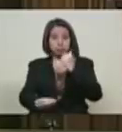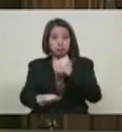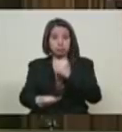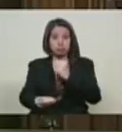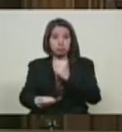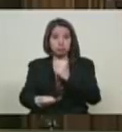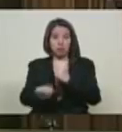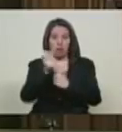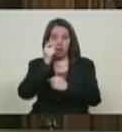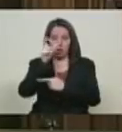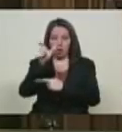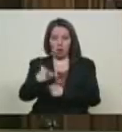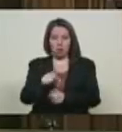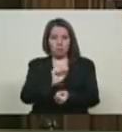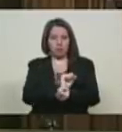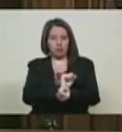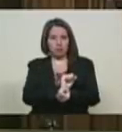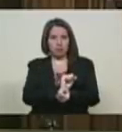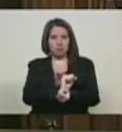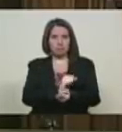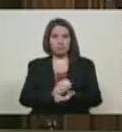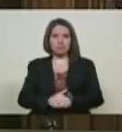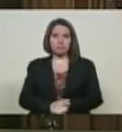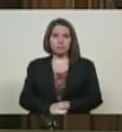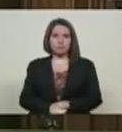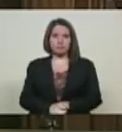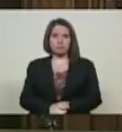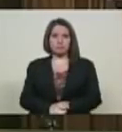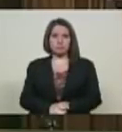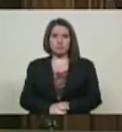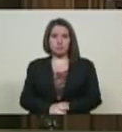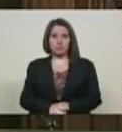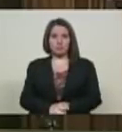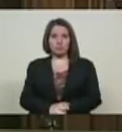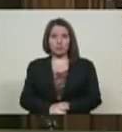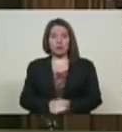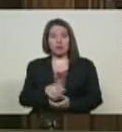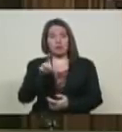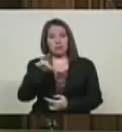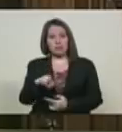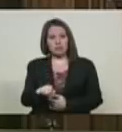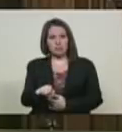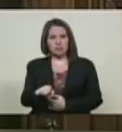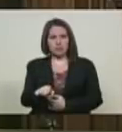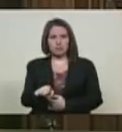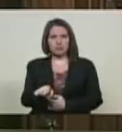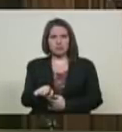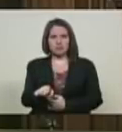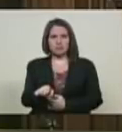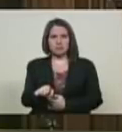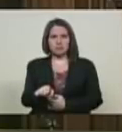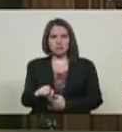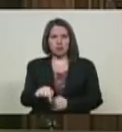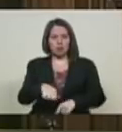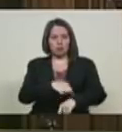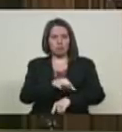de este alias Morfeo. Dicho sea de paso, ya han